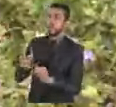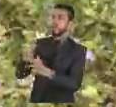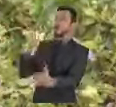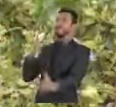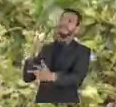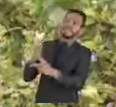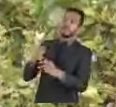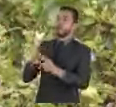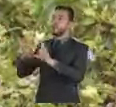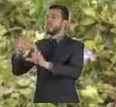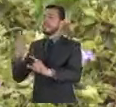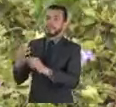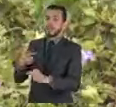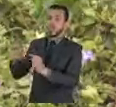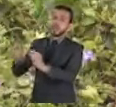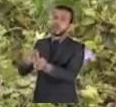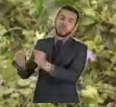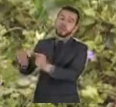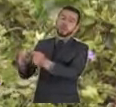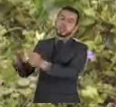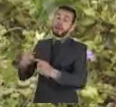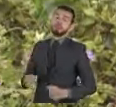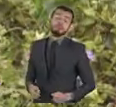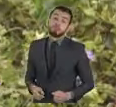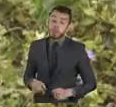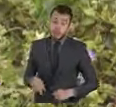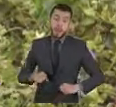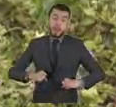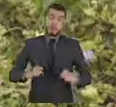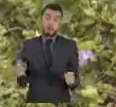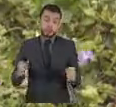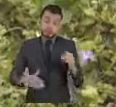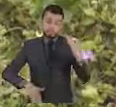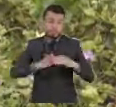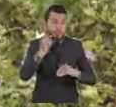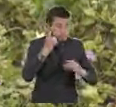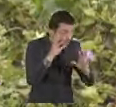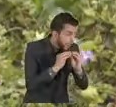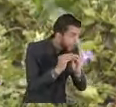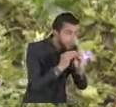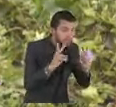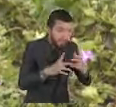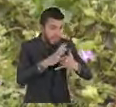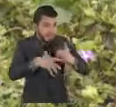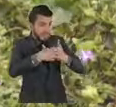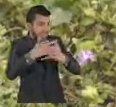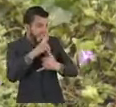aprobar el acto legislativo mediante el cual se crea la región metropolitana Bogotá-Cundinamarca.